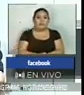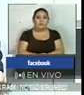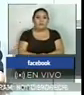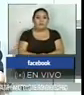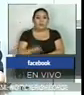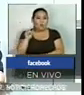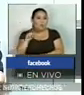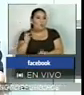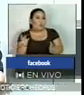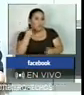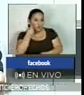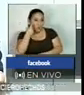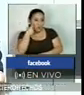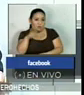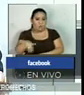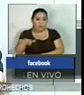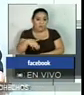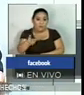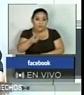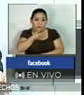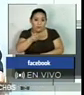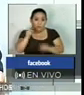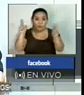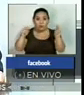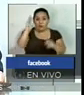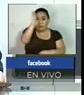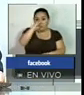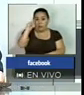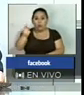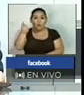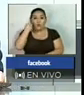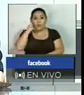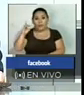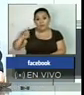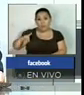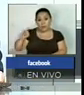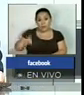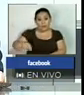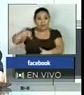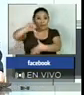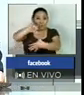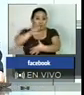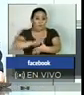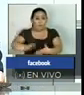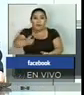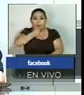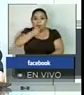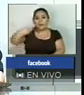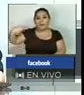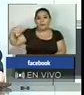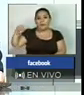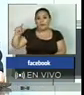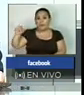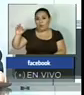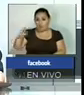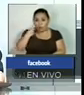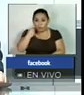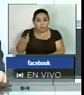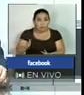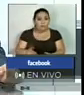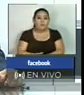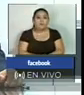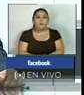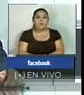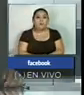Ahora nos vamos a otro punto, más de 2.000 casos de COVID-19 registra Bolivia. El periodista Héctor Uriarte nos cuenta más. Héctor, te escuchamos.